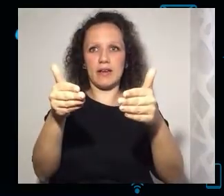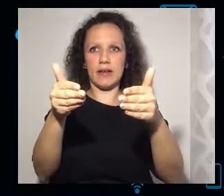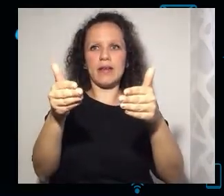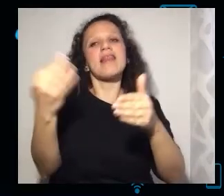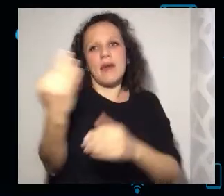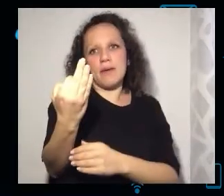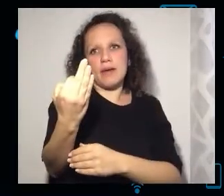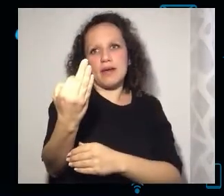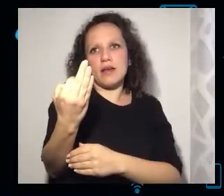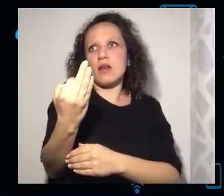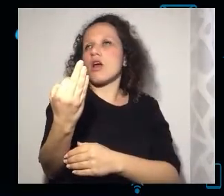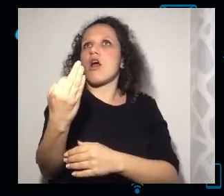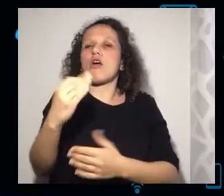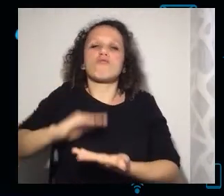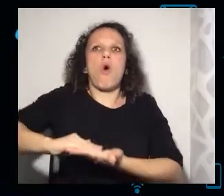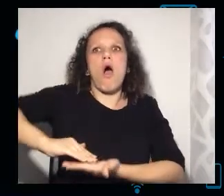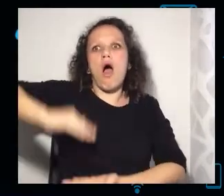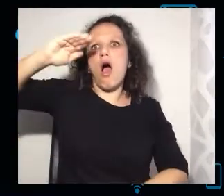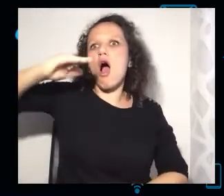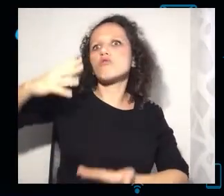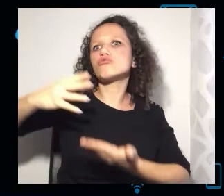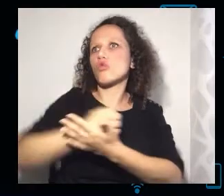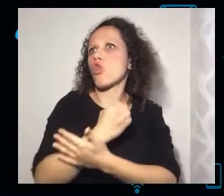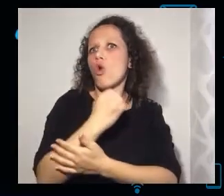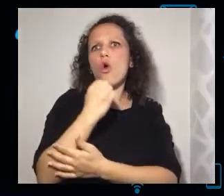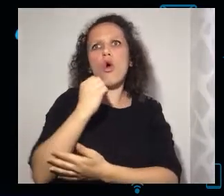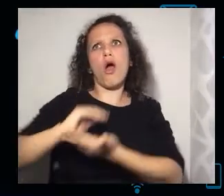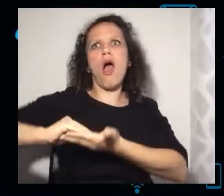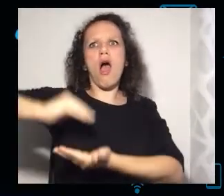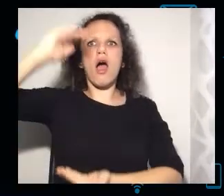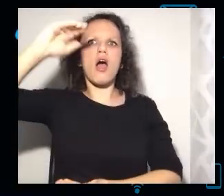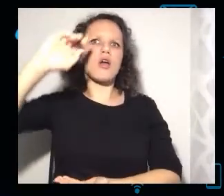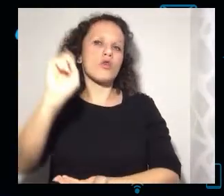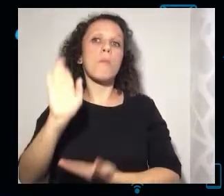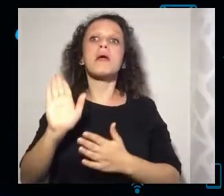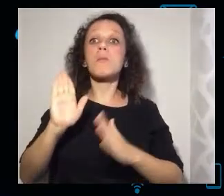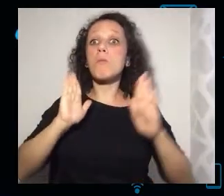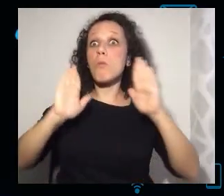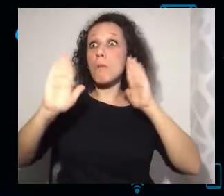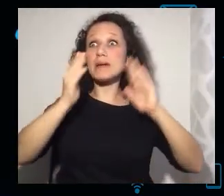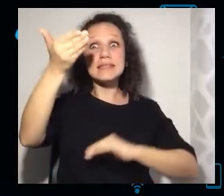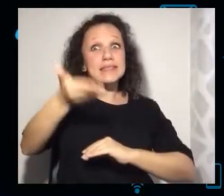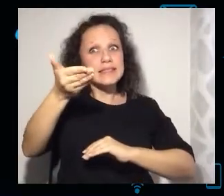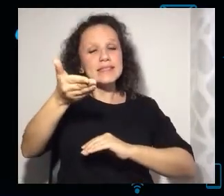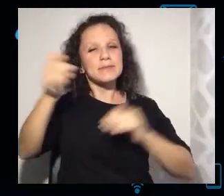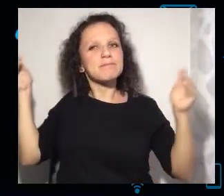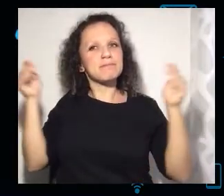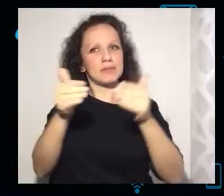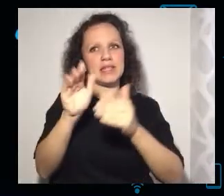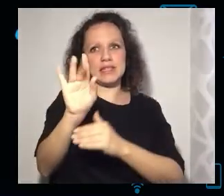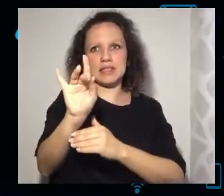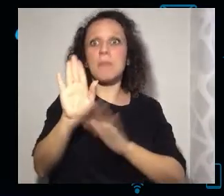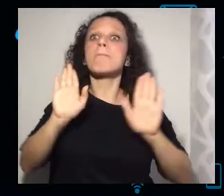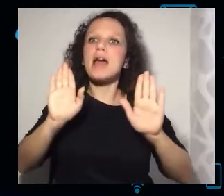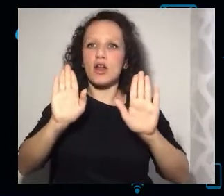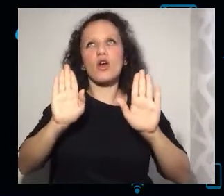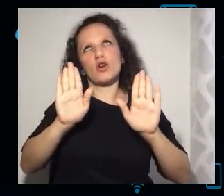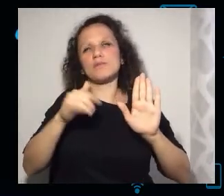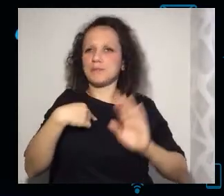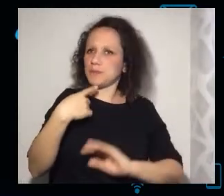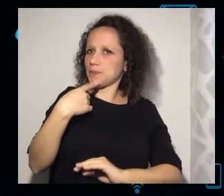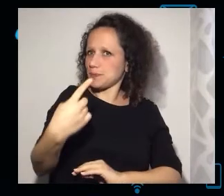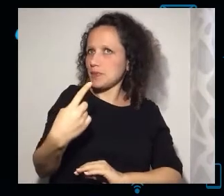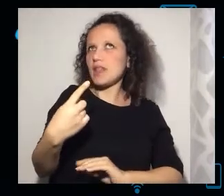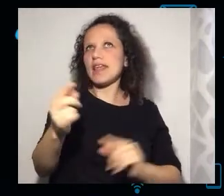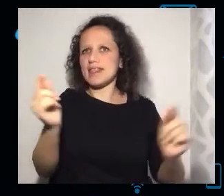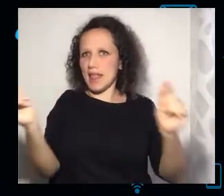trayecto educativo de un estudiante pero sí en algunos momentos críticos pero bueno esto como digo es un asunto que genera mucho